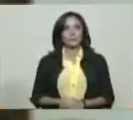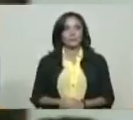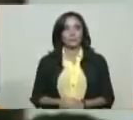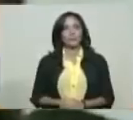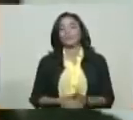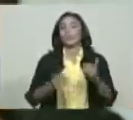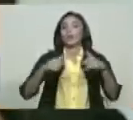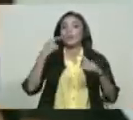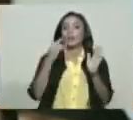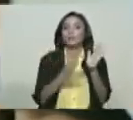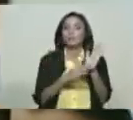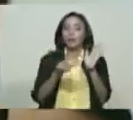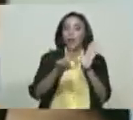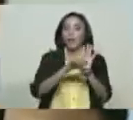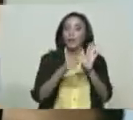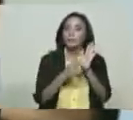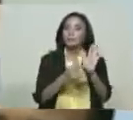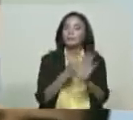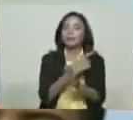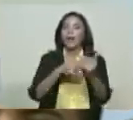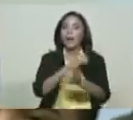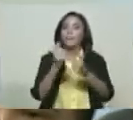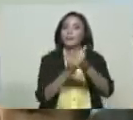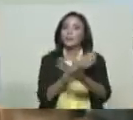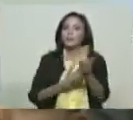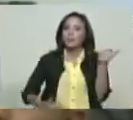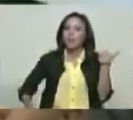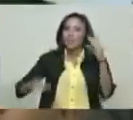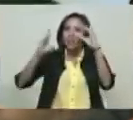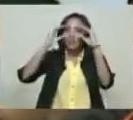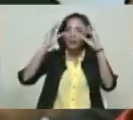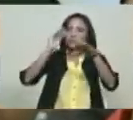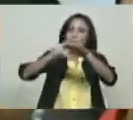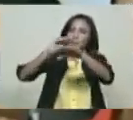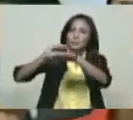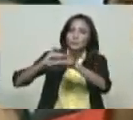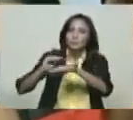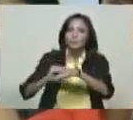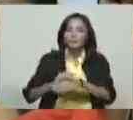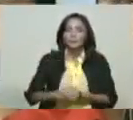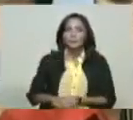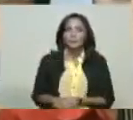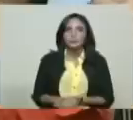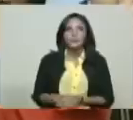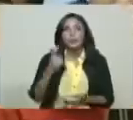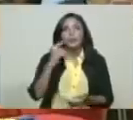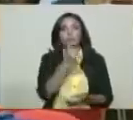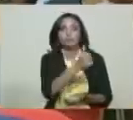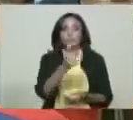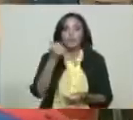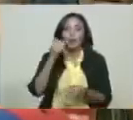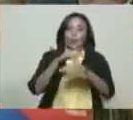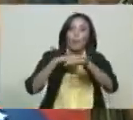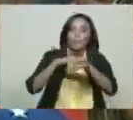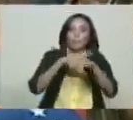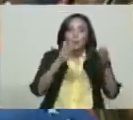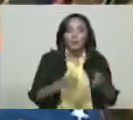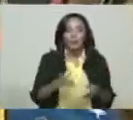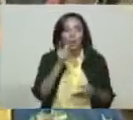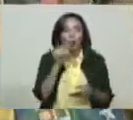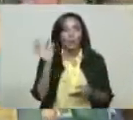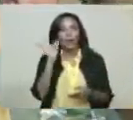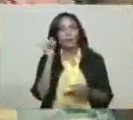Aquí están los principios, compañera, vicepresidenta ejecutiva, vicepresidentes de gobierno, ministros y ministras.